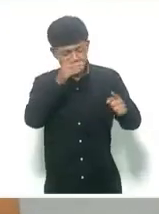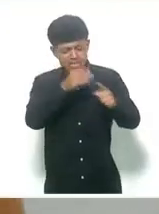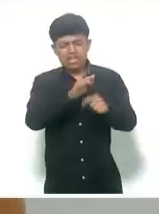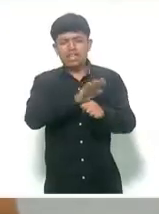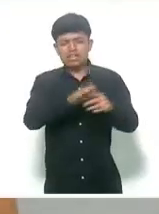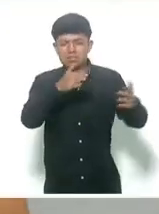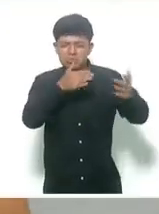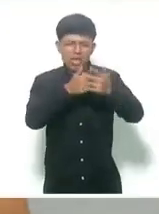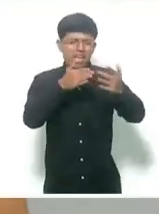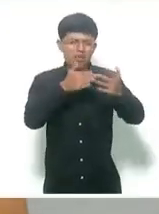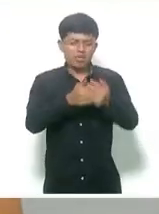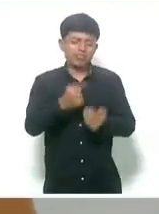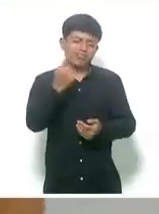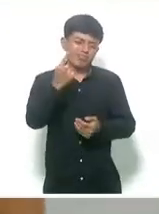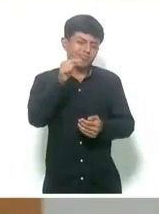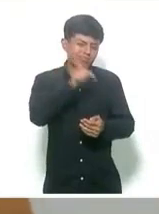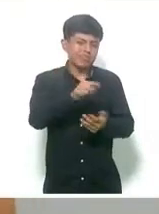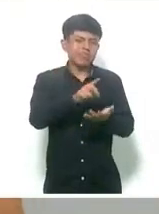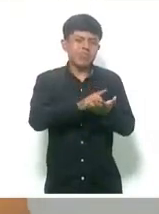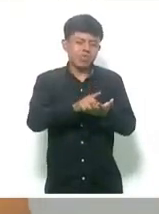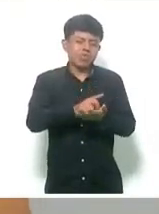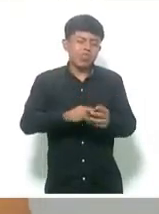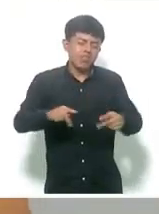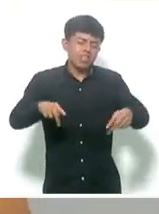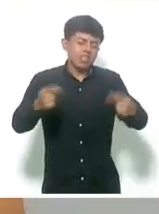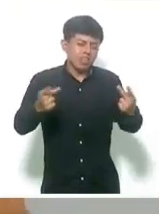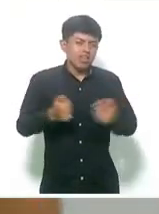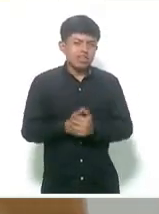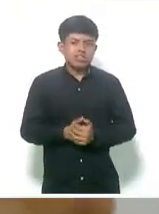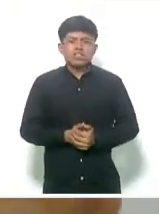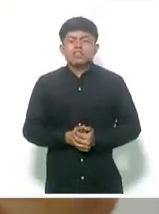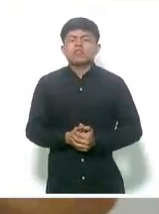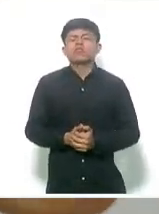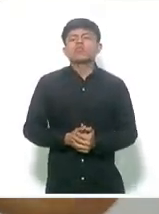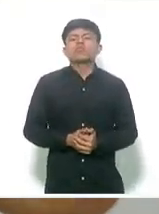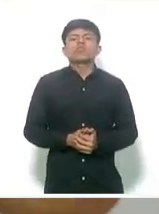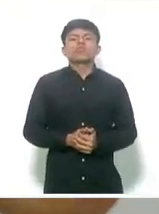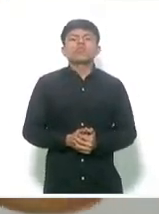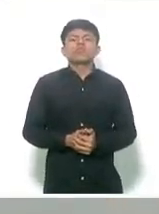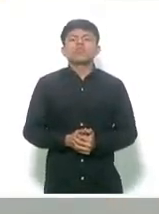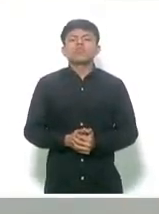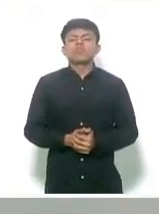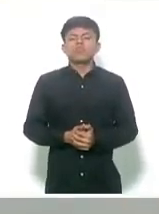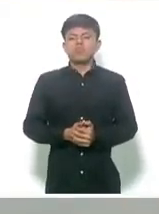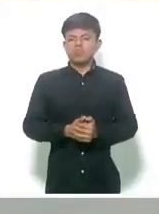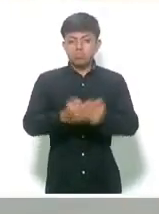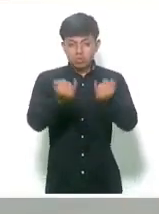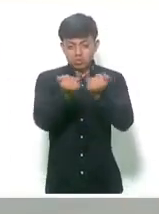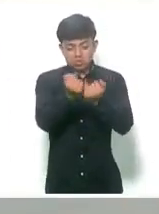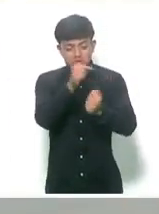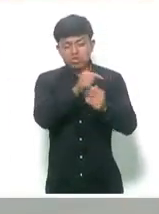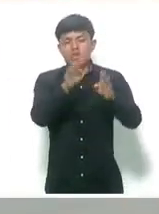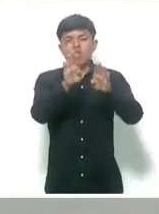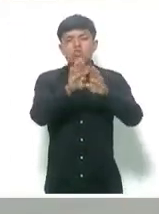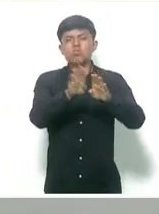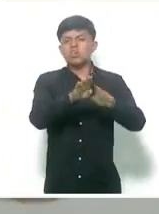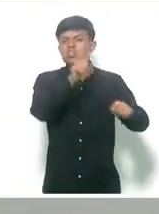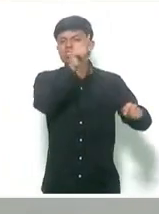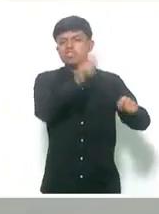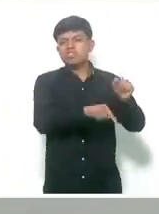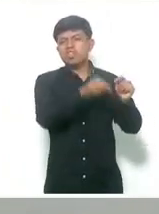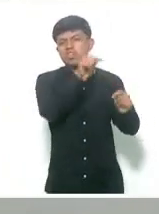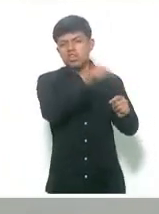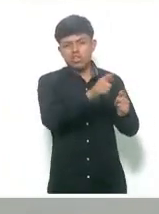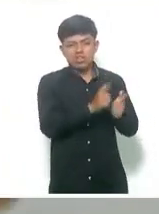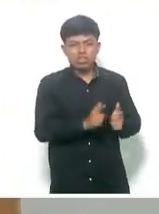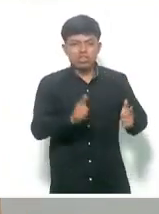constantemente es el narcomenudeo otro problema constantemente que estamos atacando es precisamente quitarle esa parte donde la delincuencia